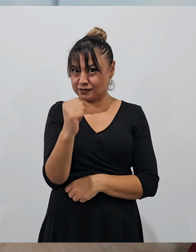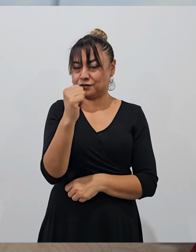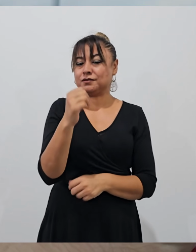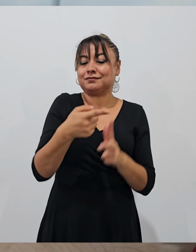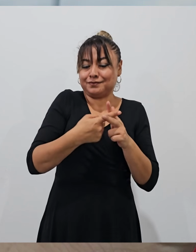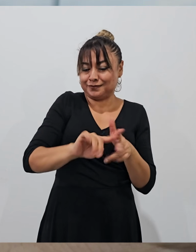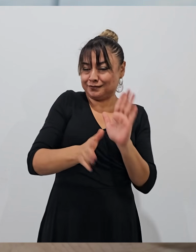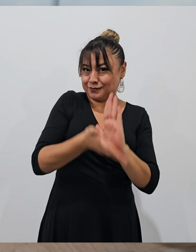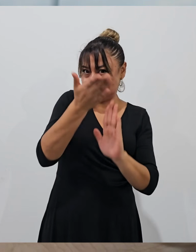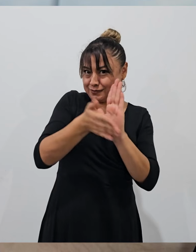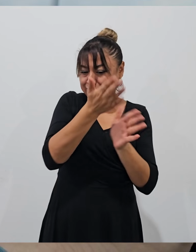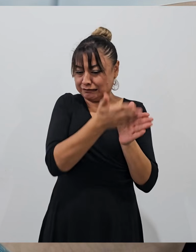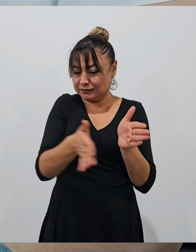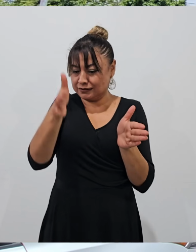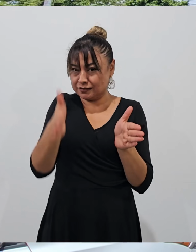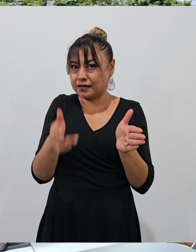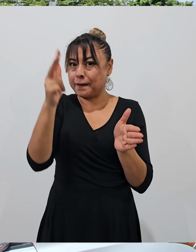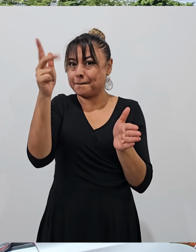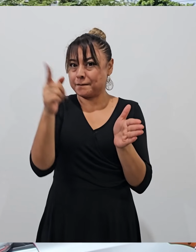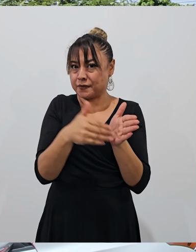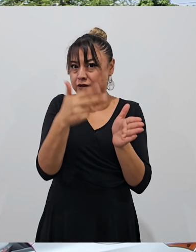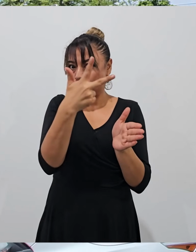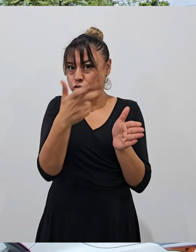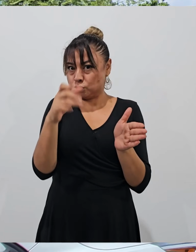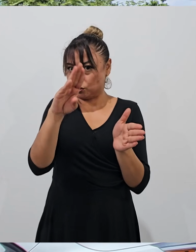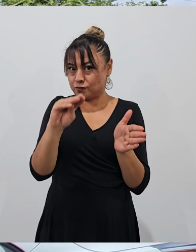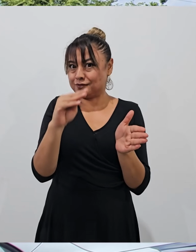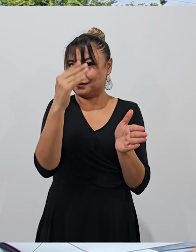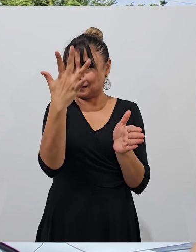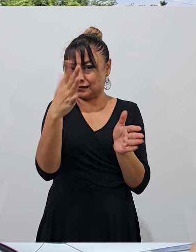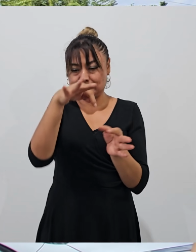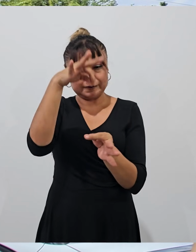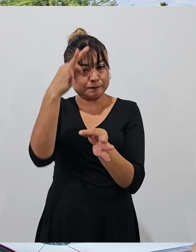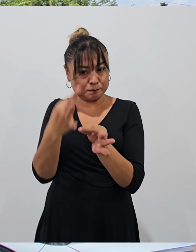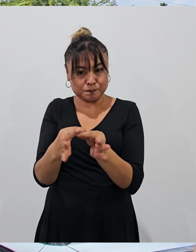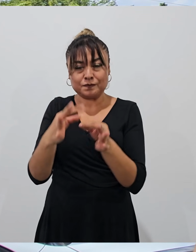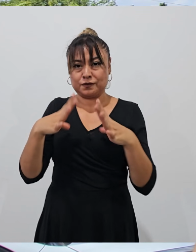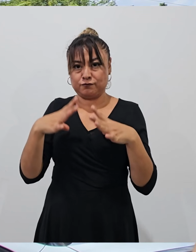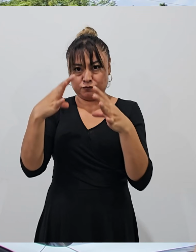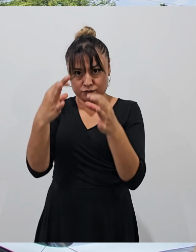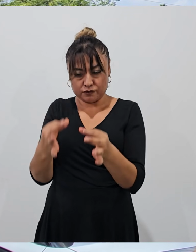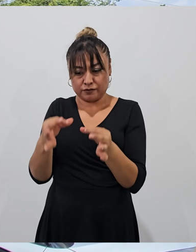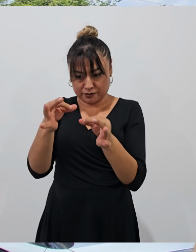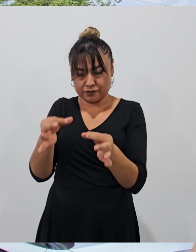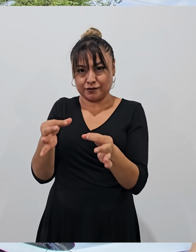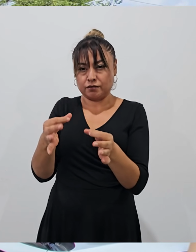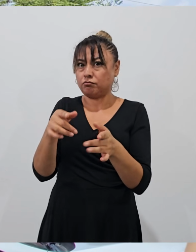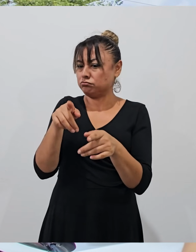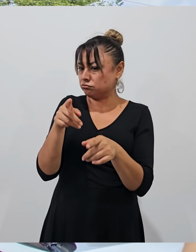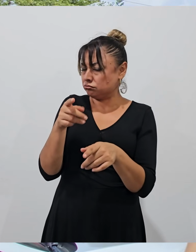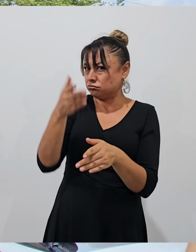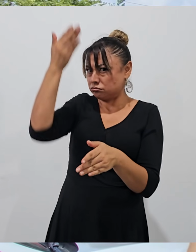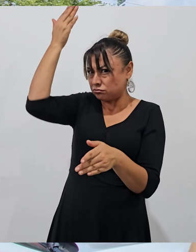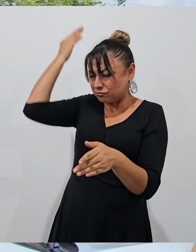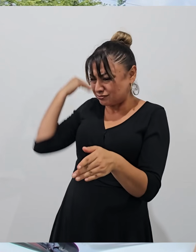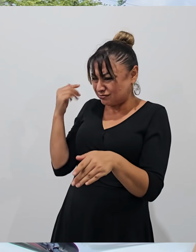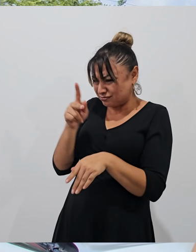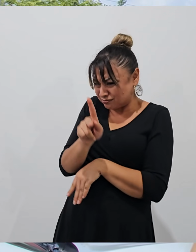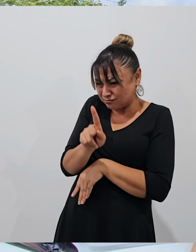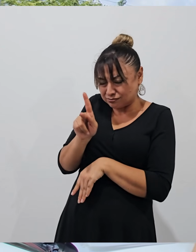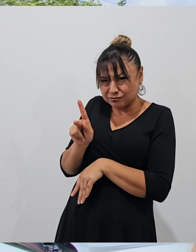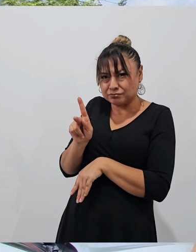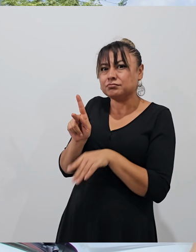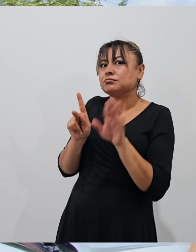manera oficial en 1895. Quiero aclarar que la edificación original no era solamente el templo que vemos actualmente, sino un conjunto